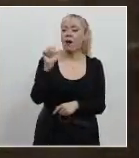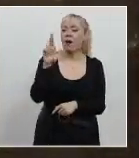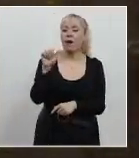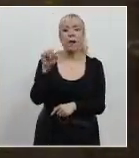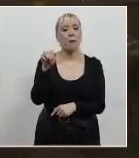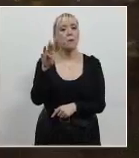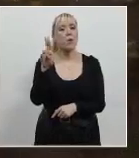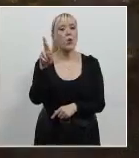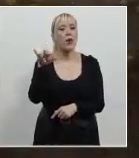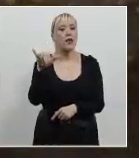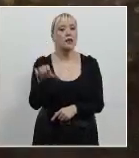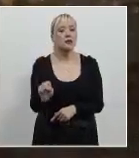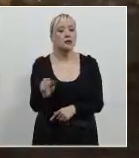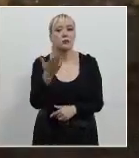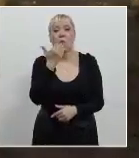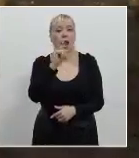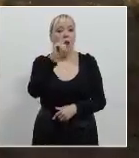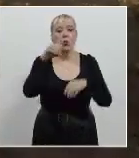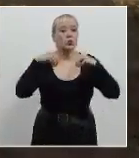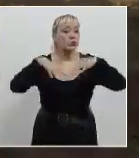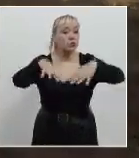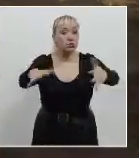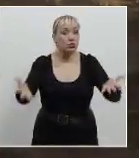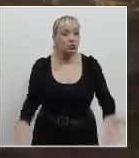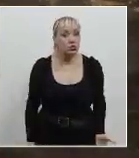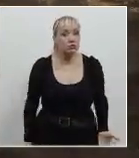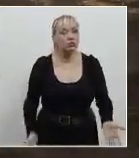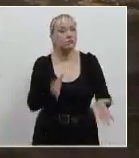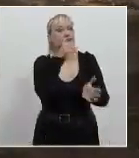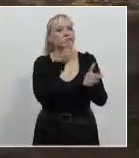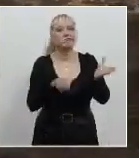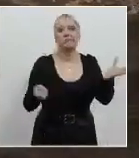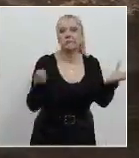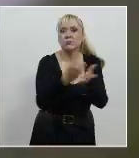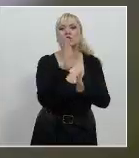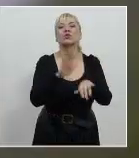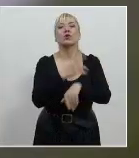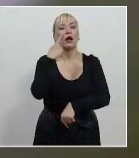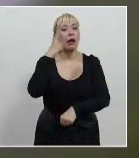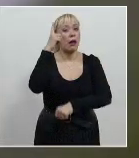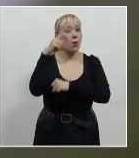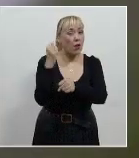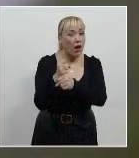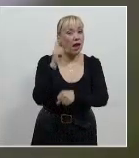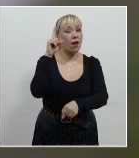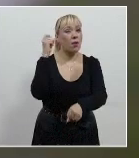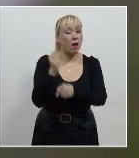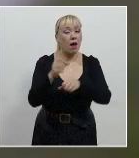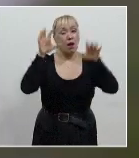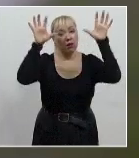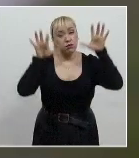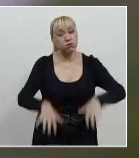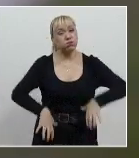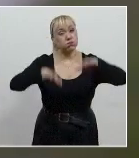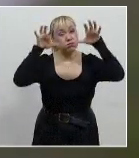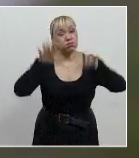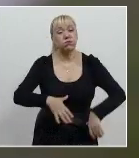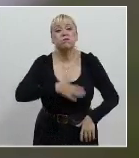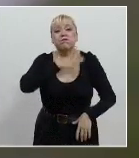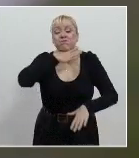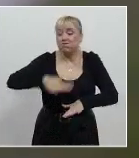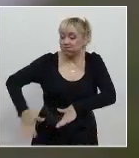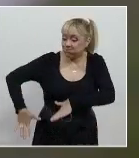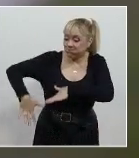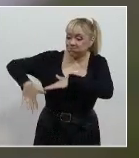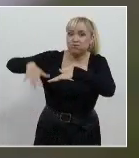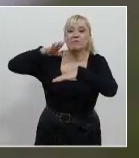y servicios de energía eléctrica. Cada año, el poblado de Gomarachi se inunda, impidiendo el acceso de las personas a su